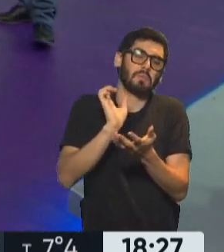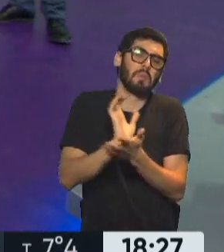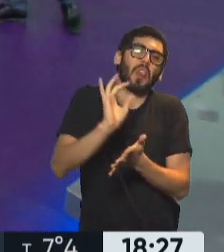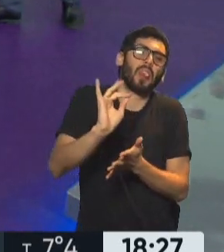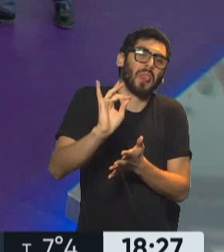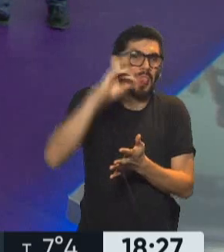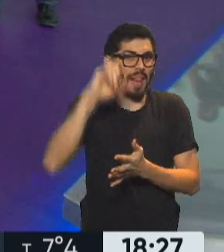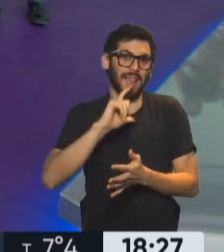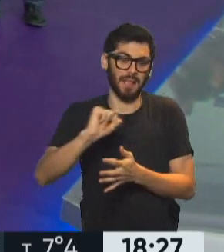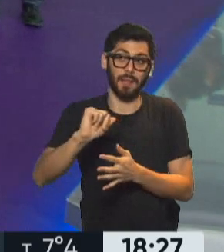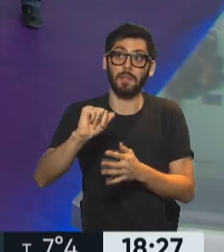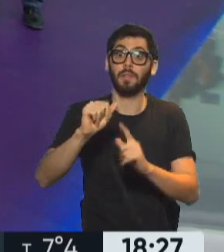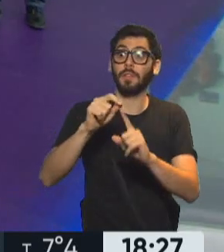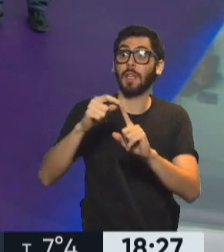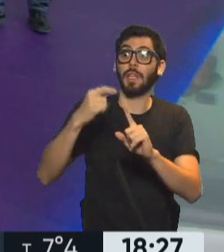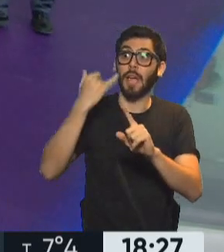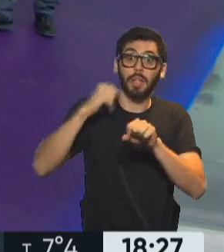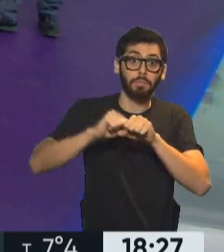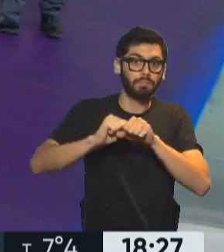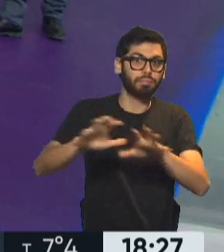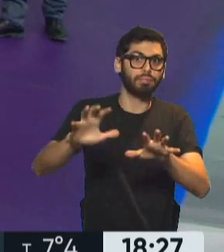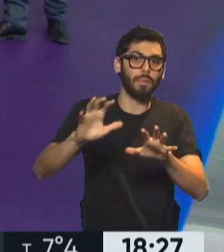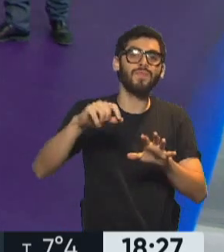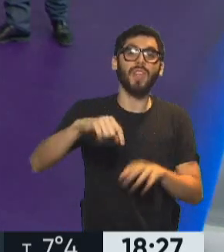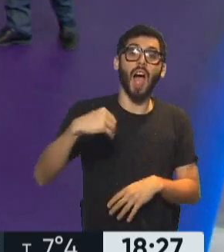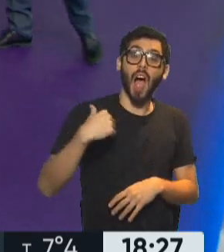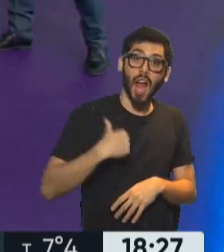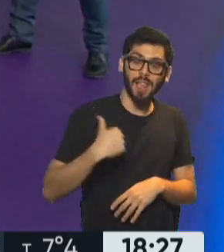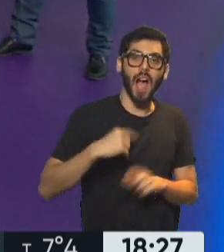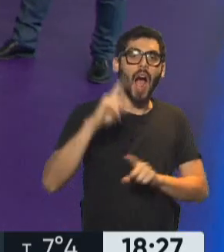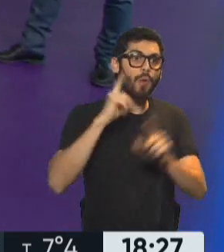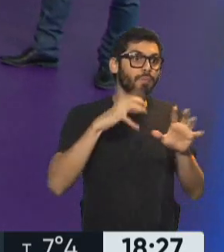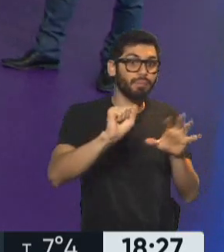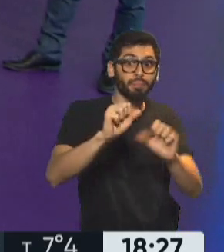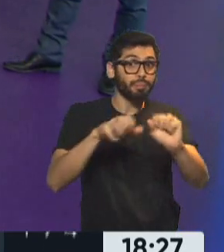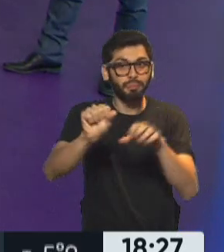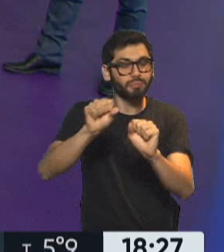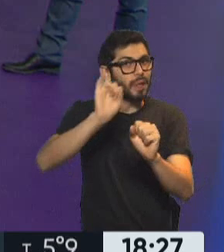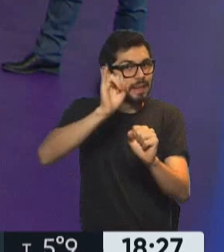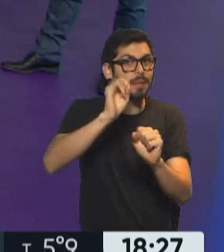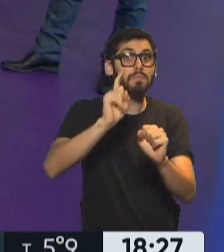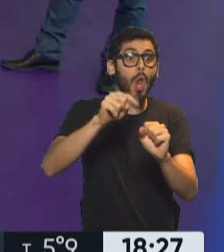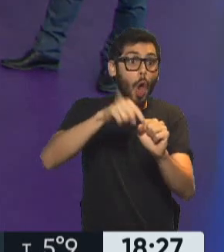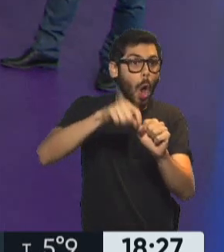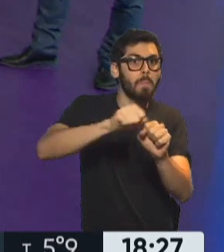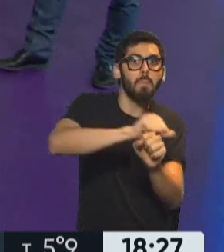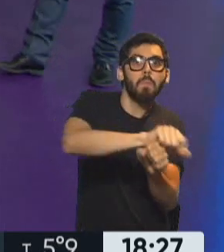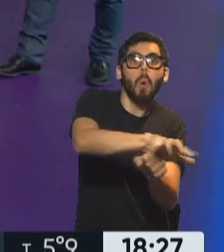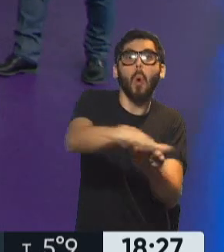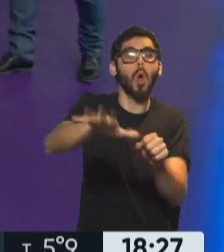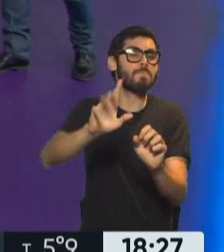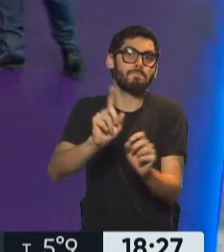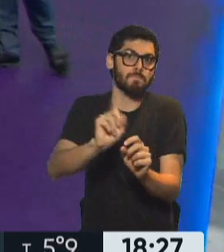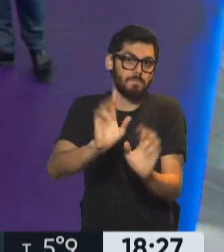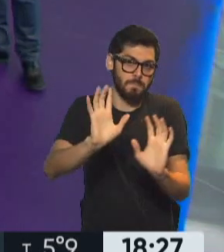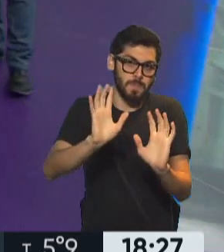distintas olas. Hasta ahora en la República Argentina, si bien se han detectado algunos casos puntuales, no existe una propagación muy clara